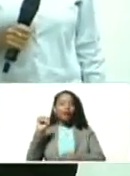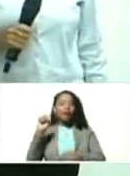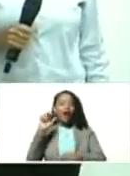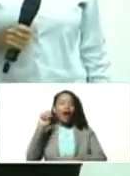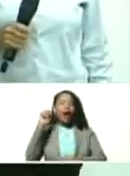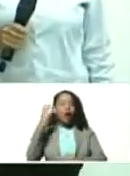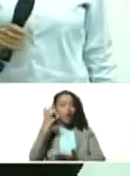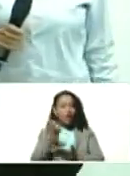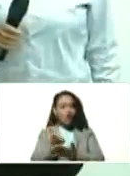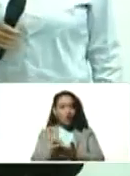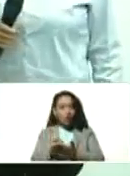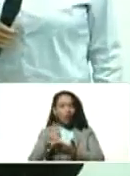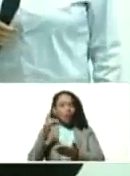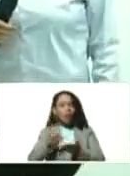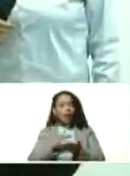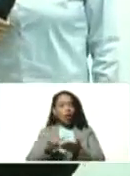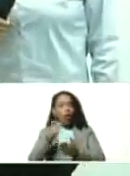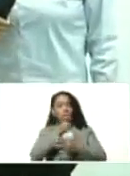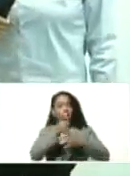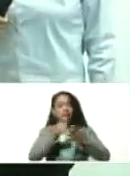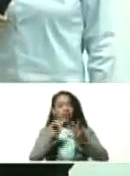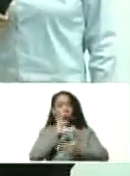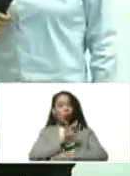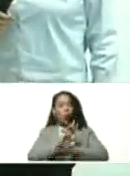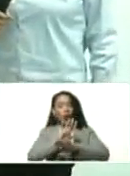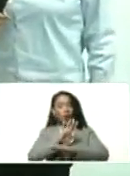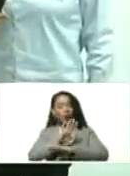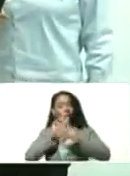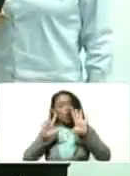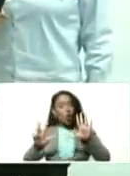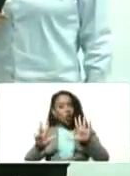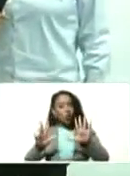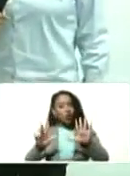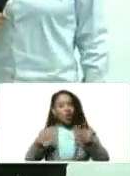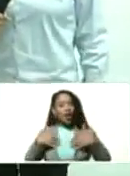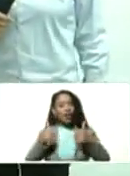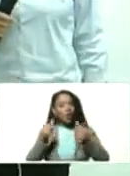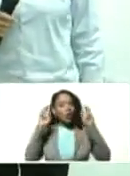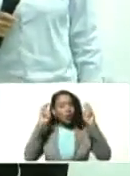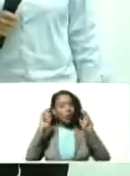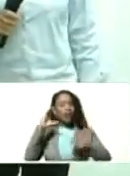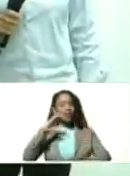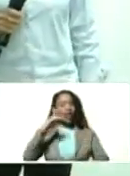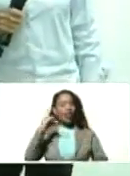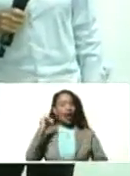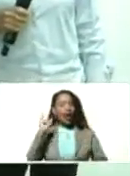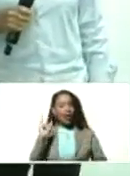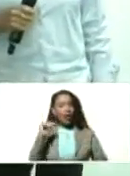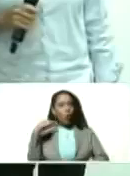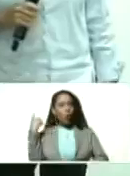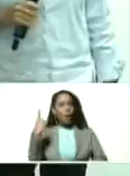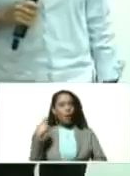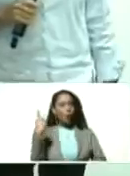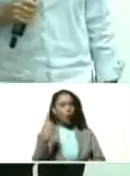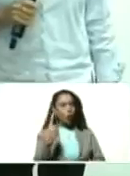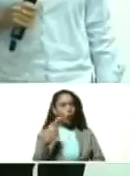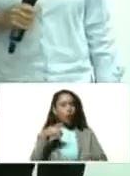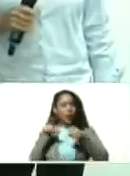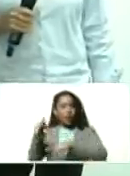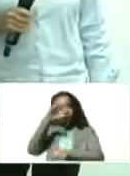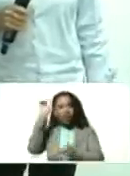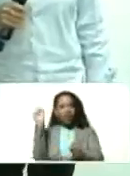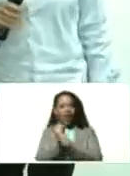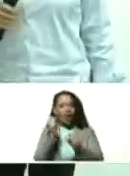58 de la BEN-APP, está la salud, ¿no? Los CDI, los ambulatorios. Y eso es un